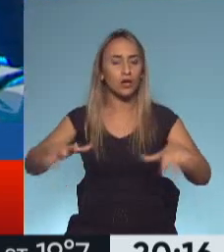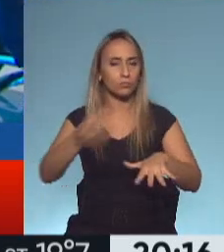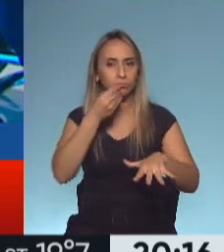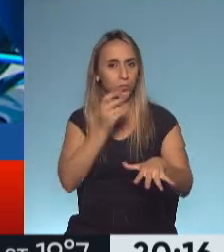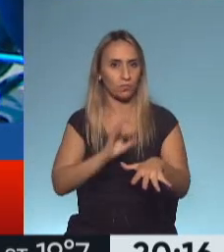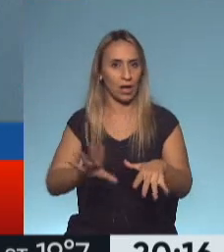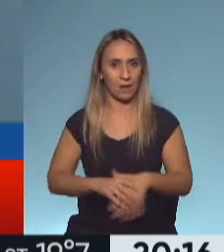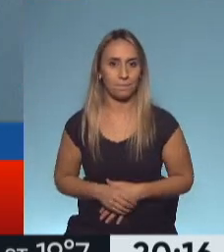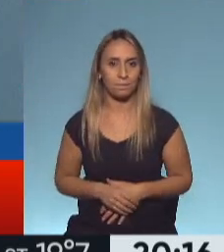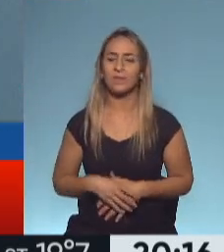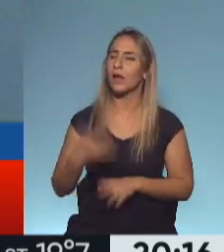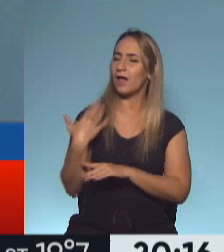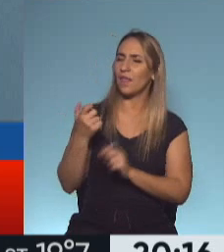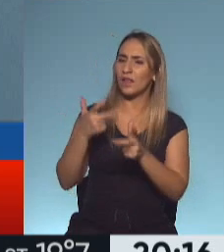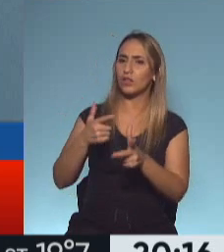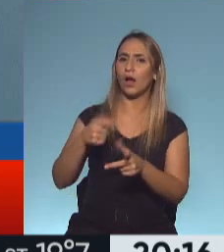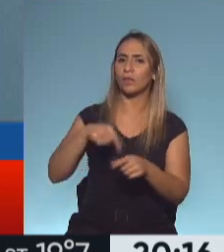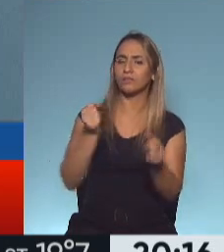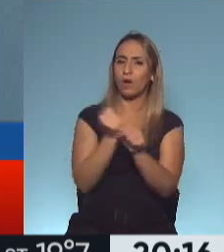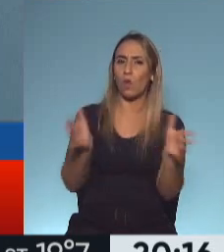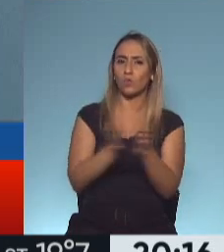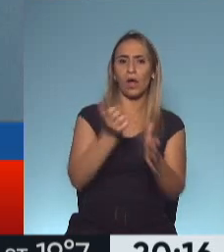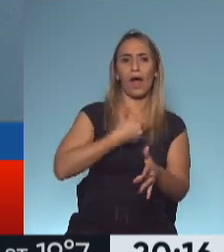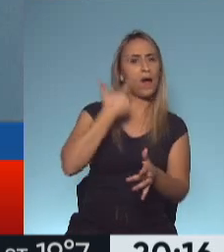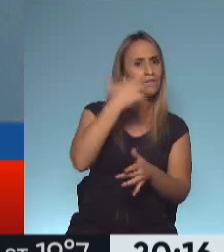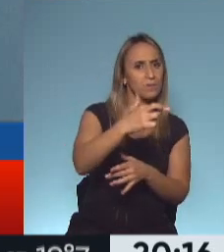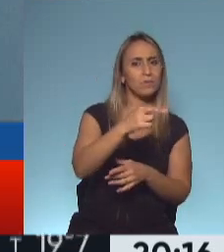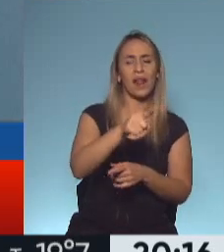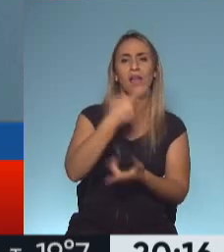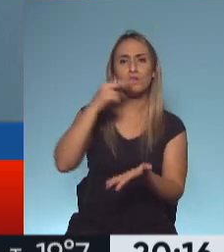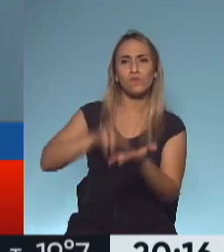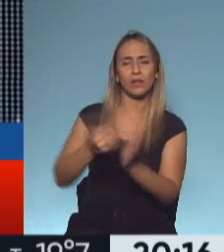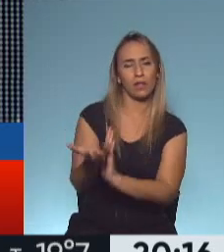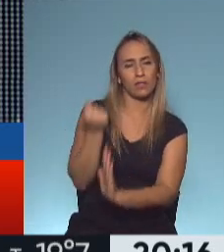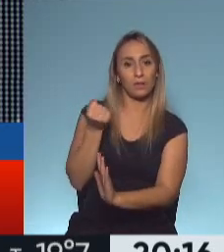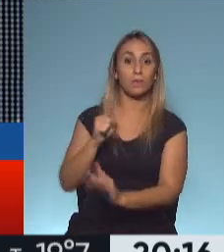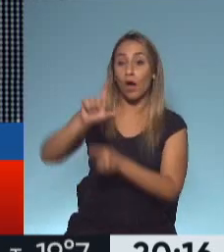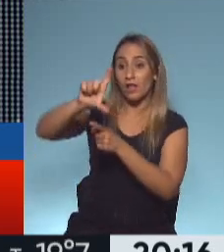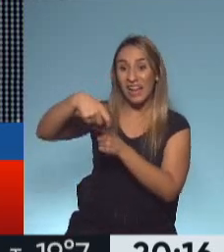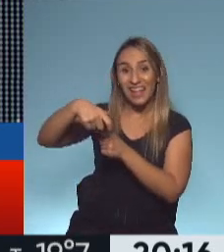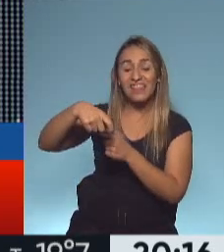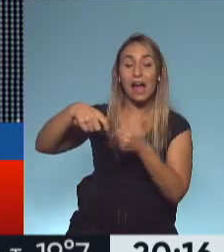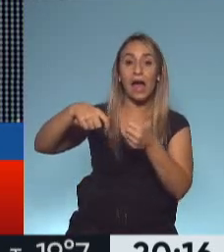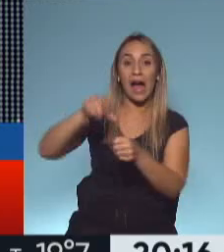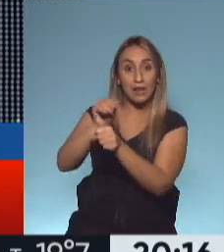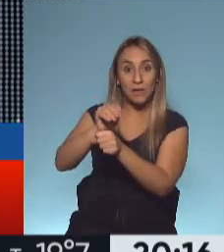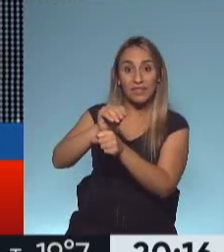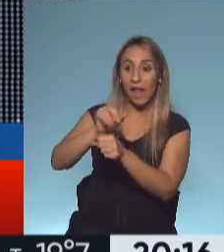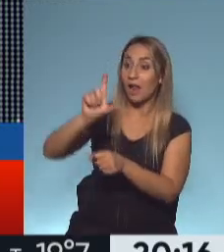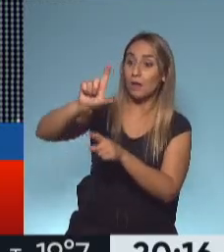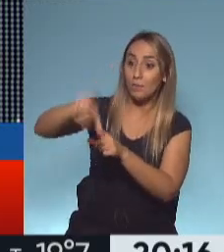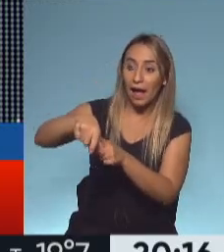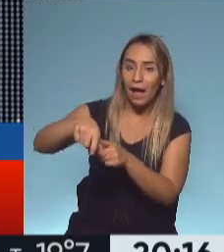mencionaba que se está trabajando con la FIP, quitarle el IVA a algunos alimentos para un sector en particular. Para la tarjeta alimentar, claro, para los que acceden a la tarjeta